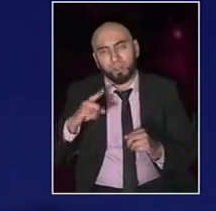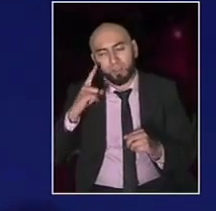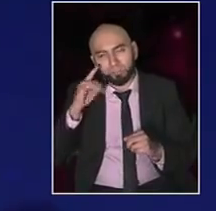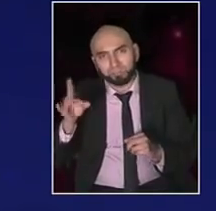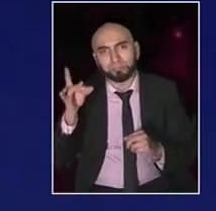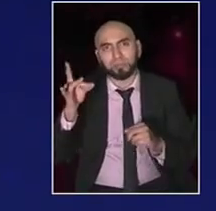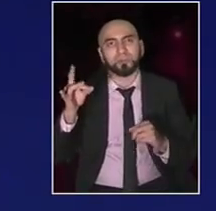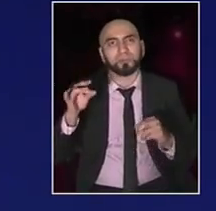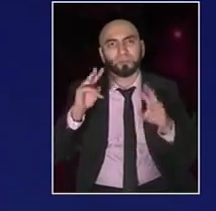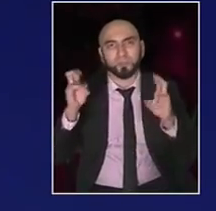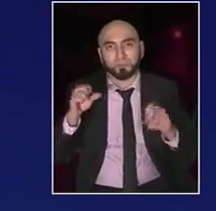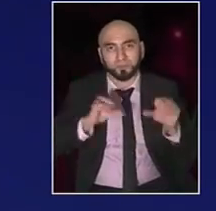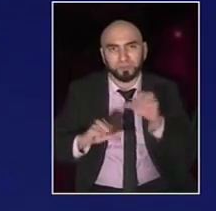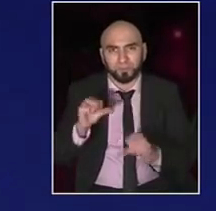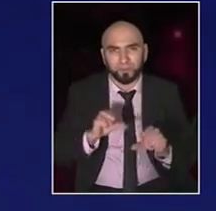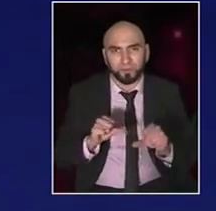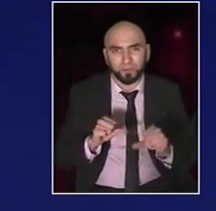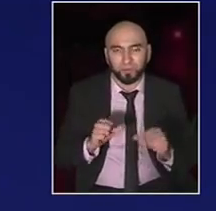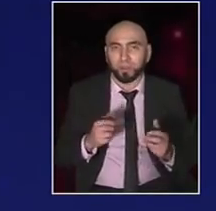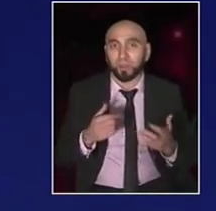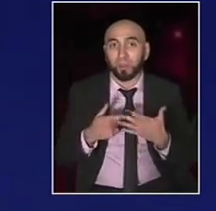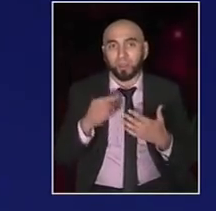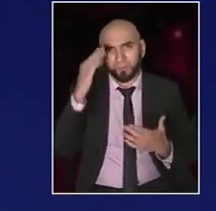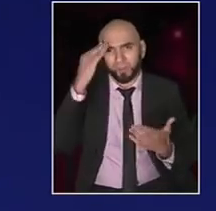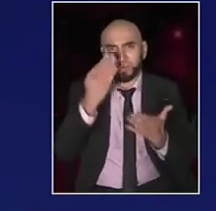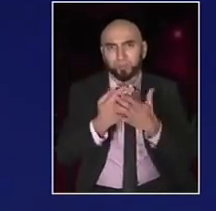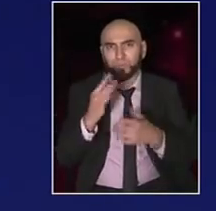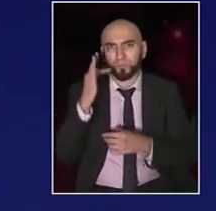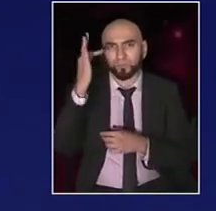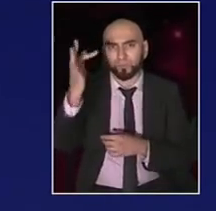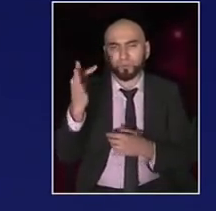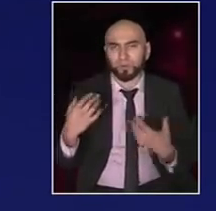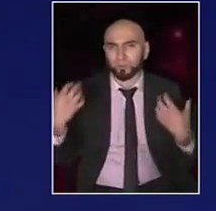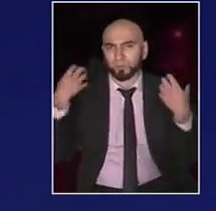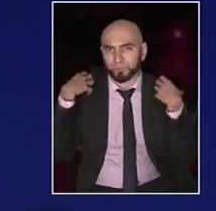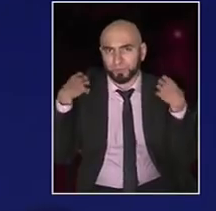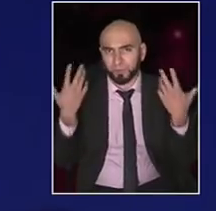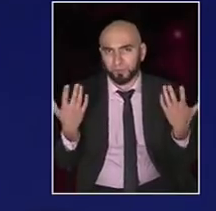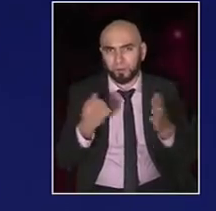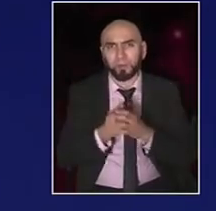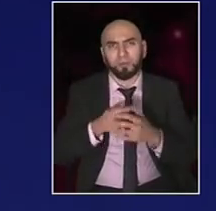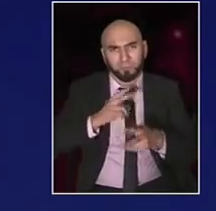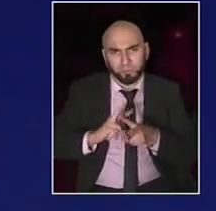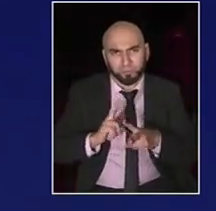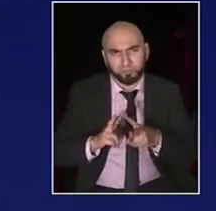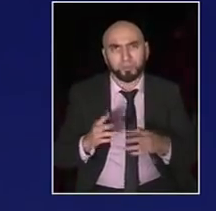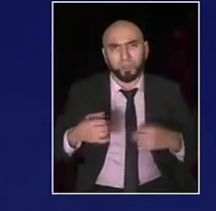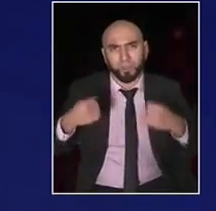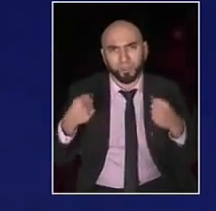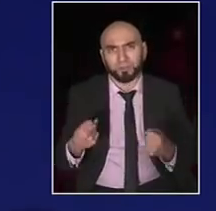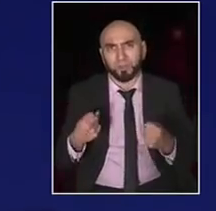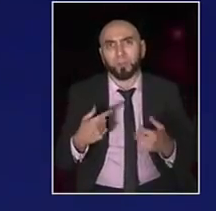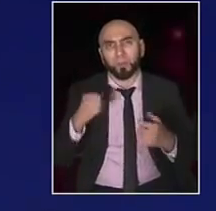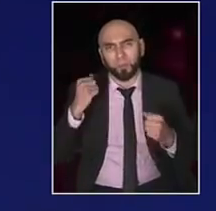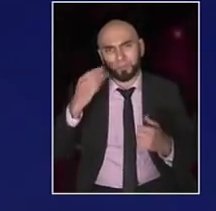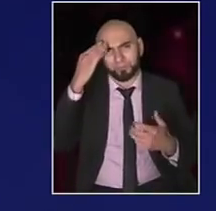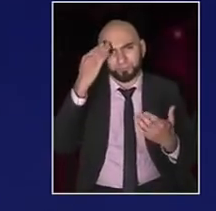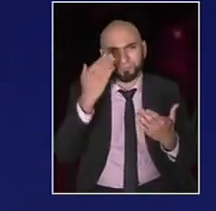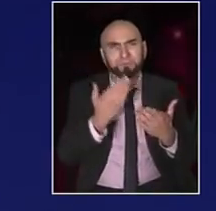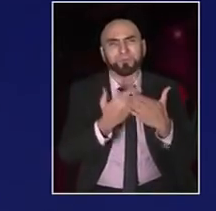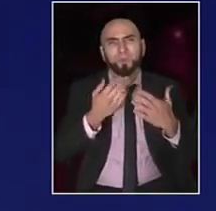con pensamiento crítico y creativo, enfrentando el futuro de manera responsable, construyendo capacidades que sirvan para abordar cualquier